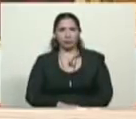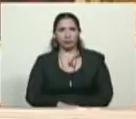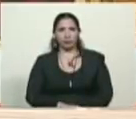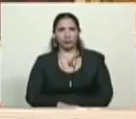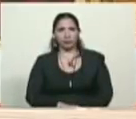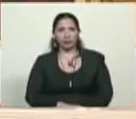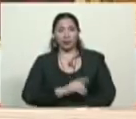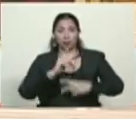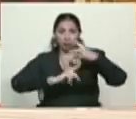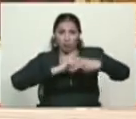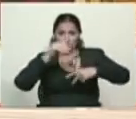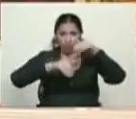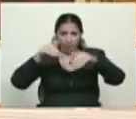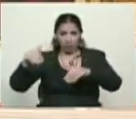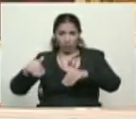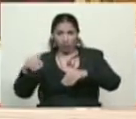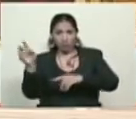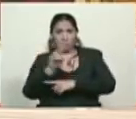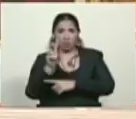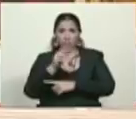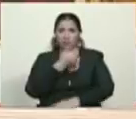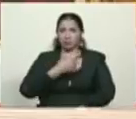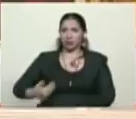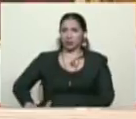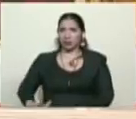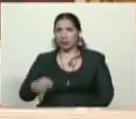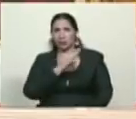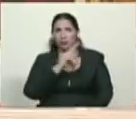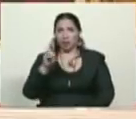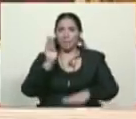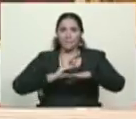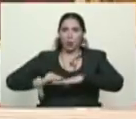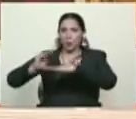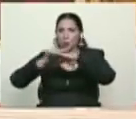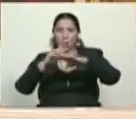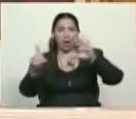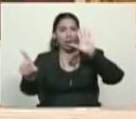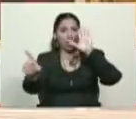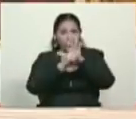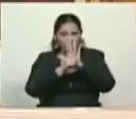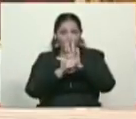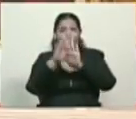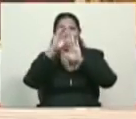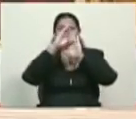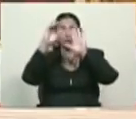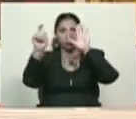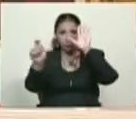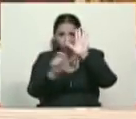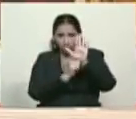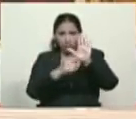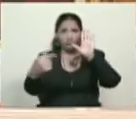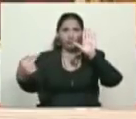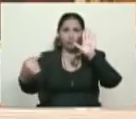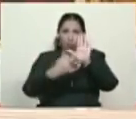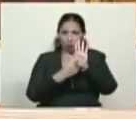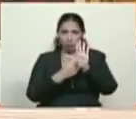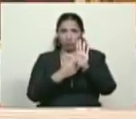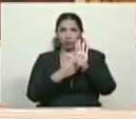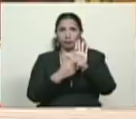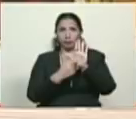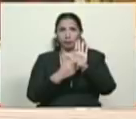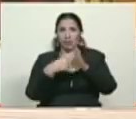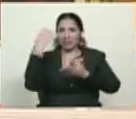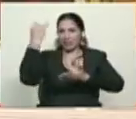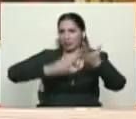El proceso electoral en Venezuela para presidente de la República fue convocado legal y constitucionalmente. Se inscribieron